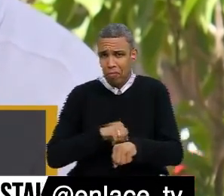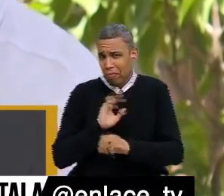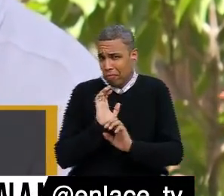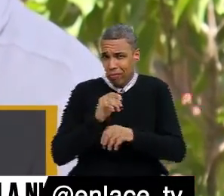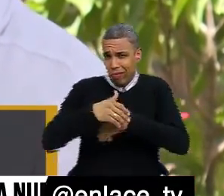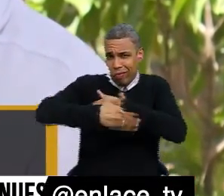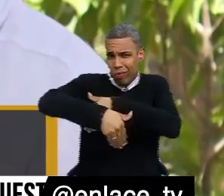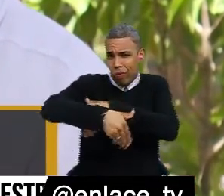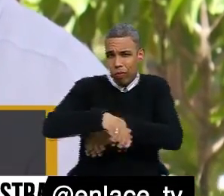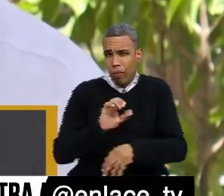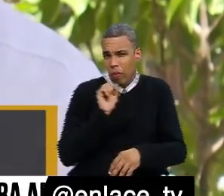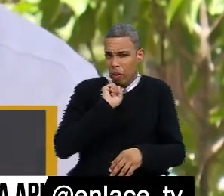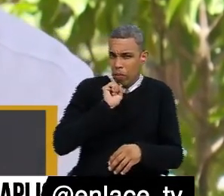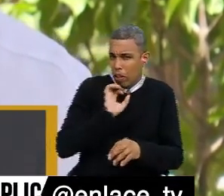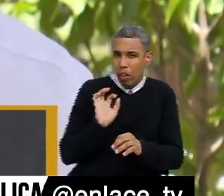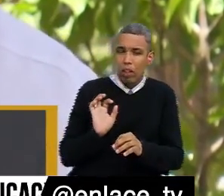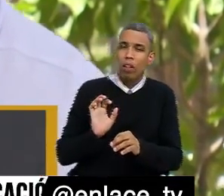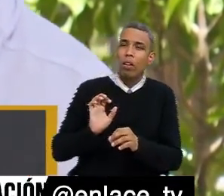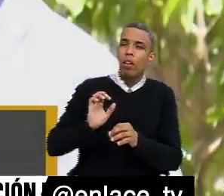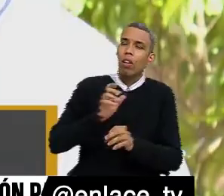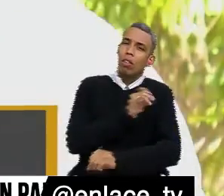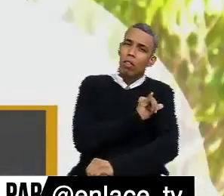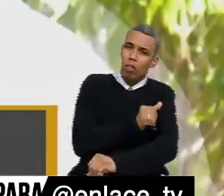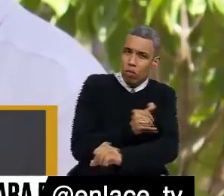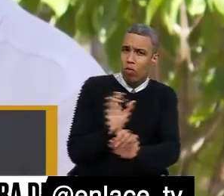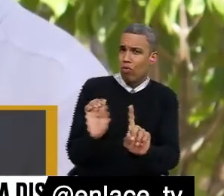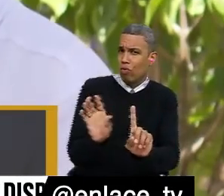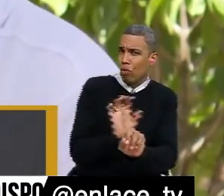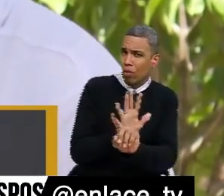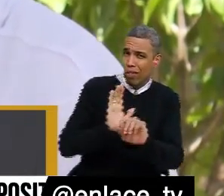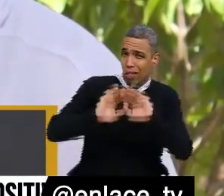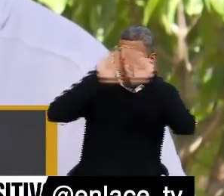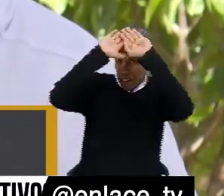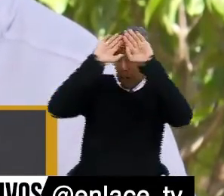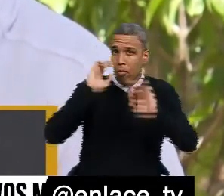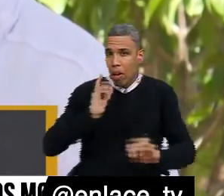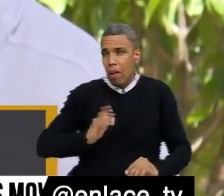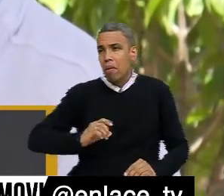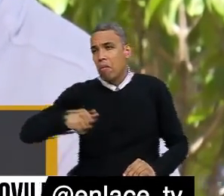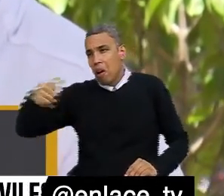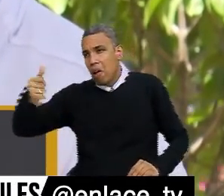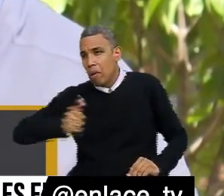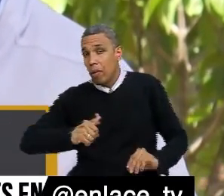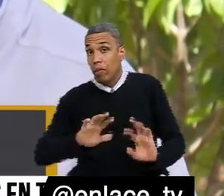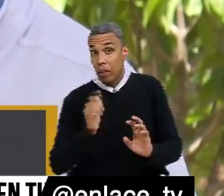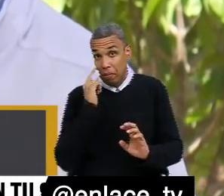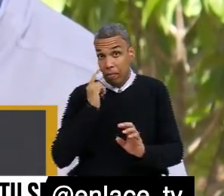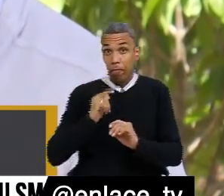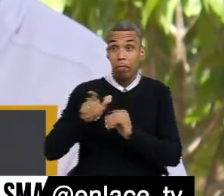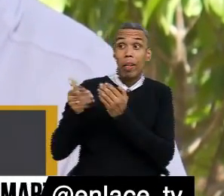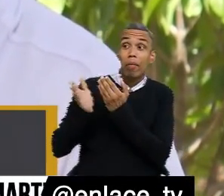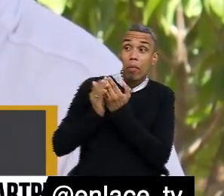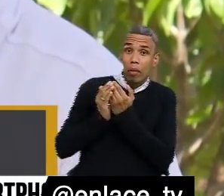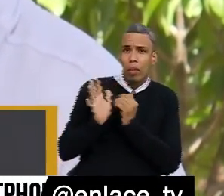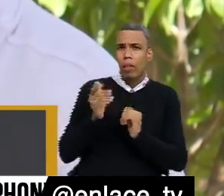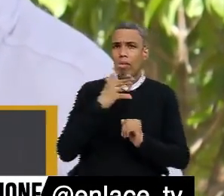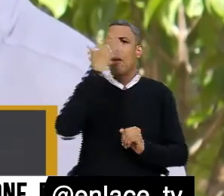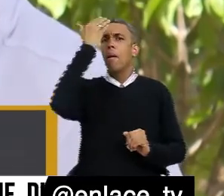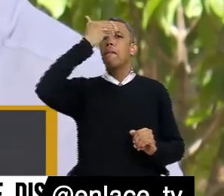Barranca Bermeja Llanito, Barranca Bermeja Yondo y Barranca Bermeja El Centro. Han dicho que hay un furgón con el mismo modus operandi,